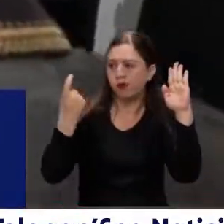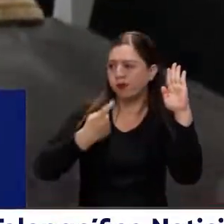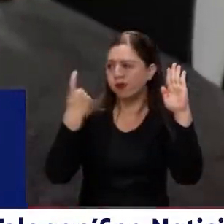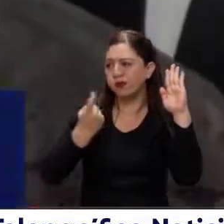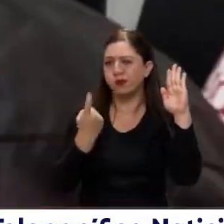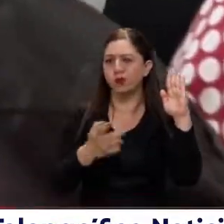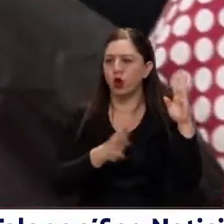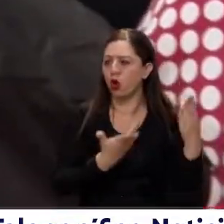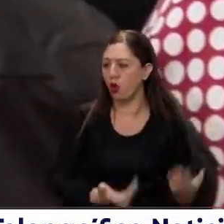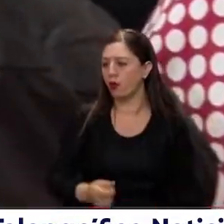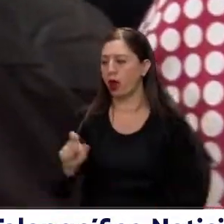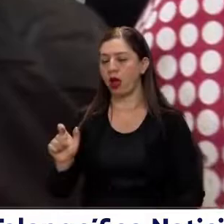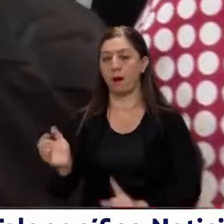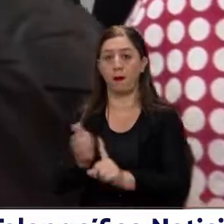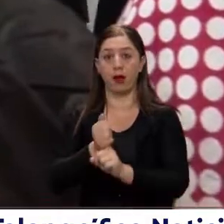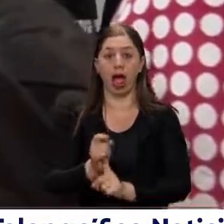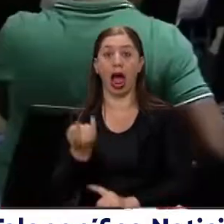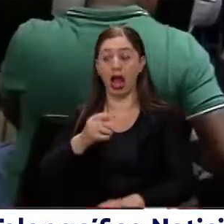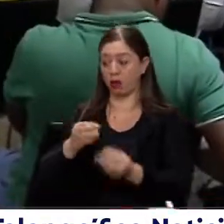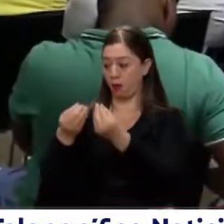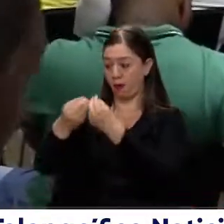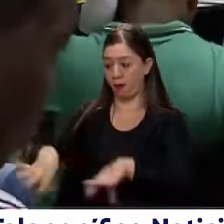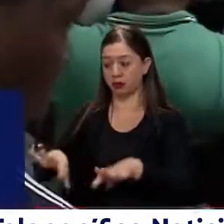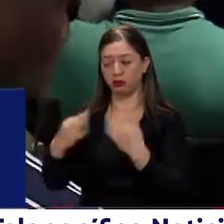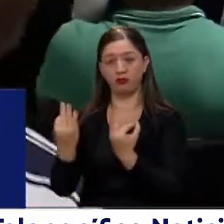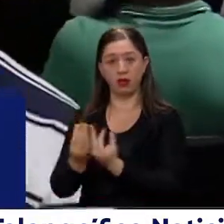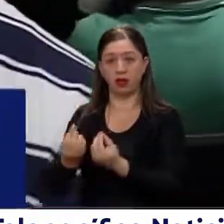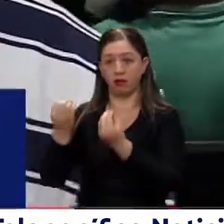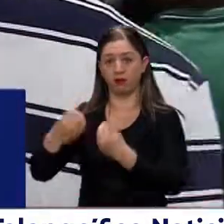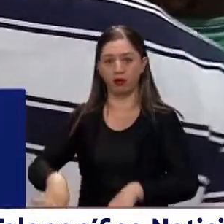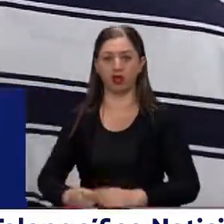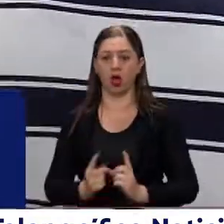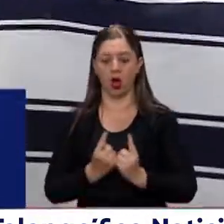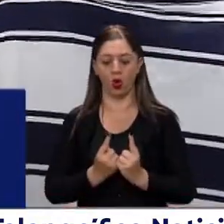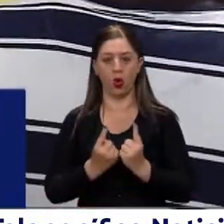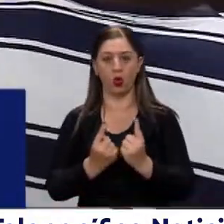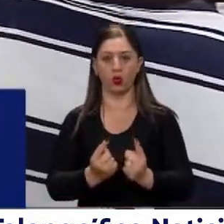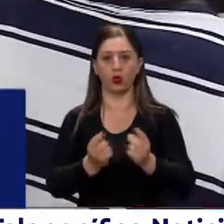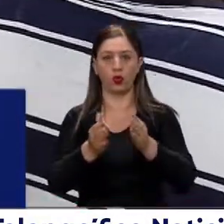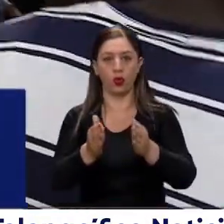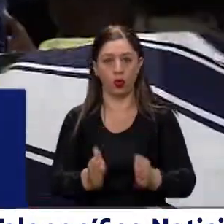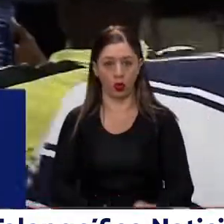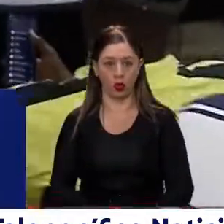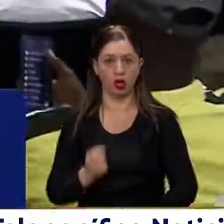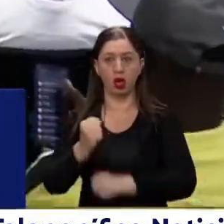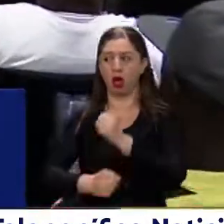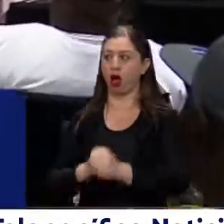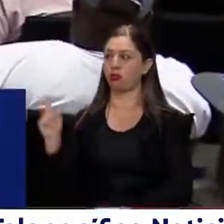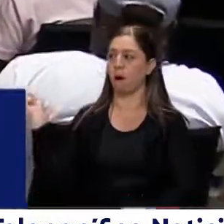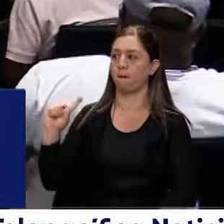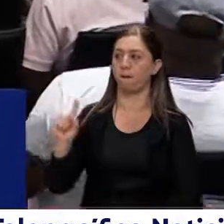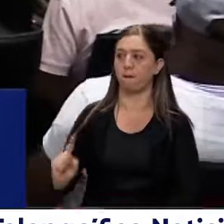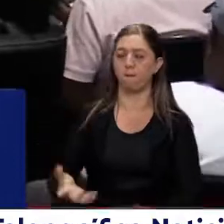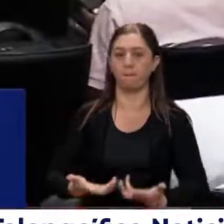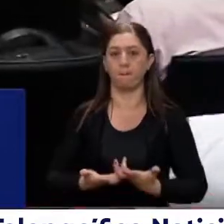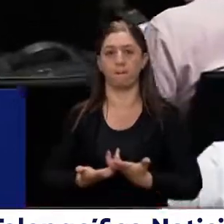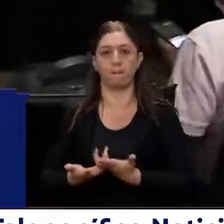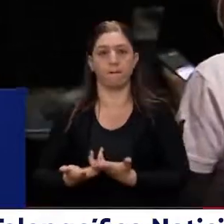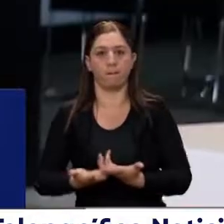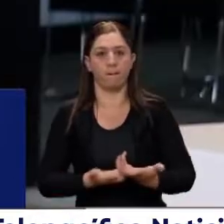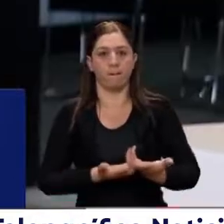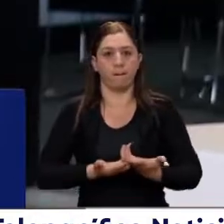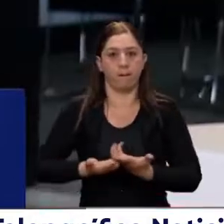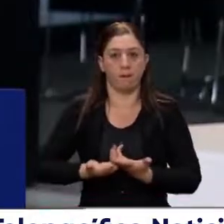seres queridos reportados como desaparecidos y darles cristiana sepultura luego de varios años de incertidumbre. Cuando